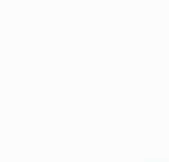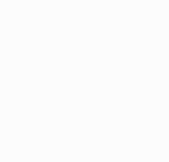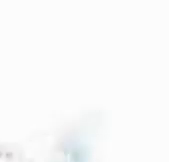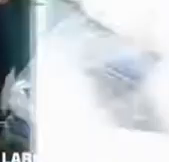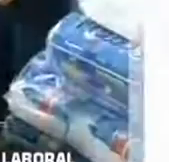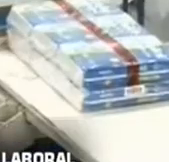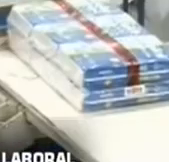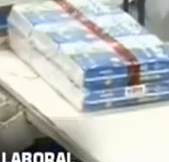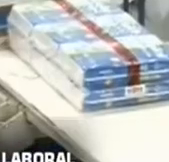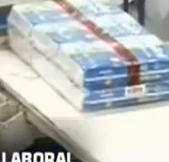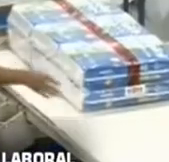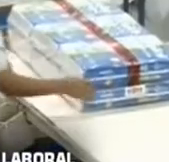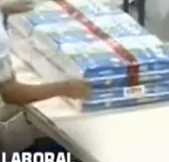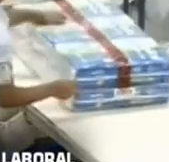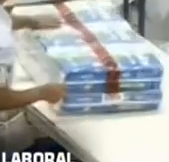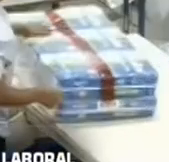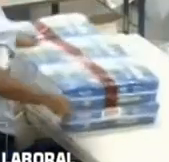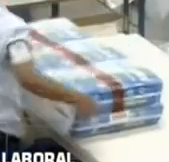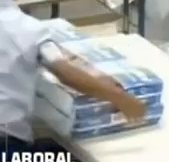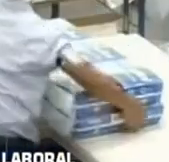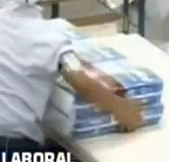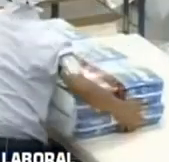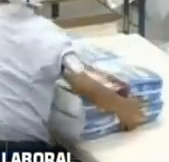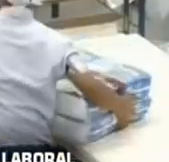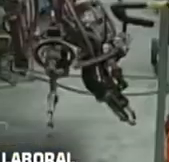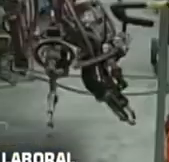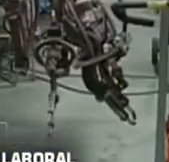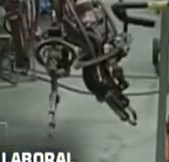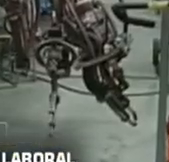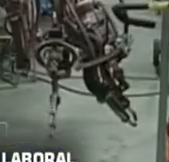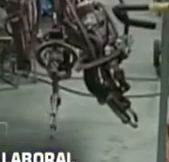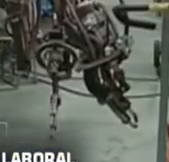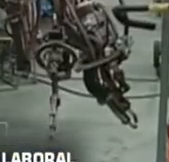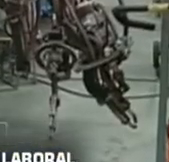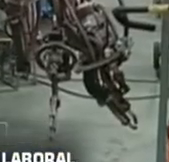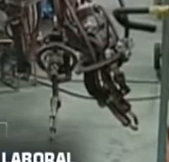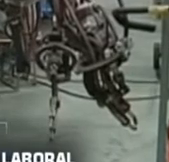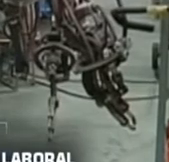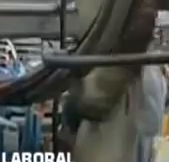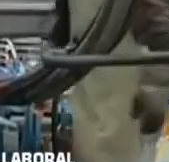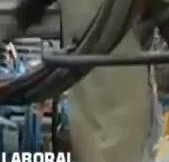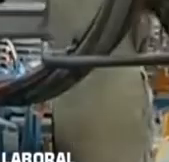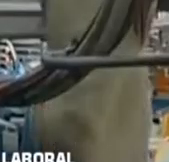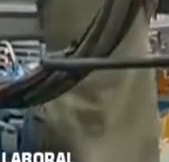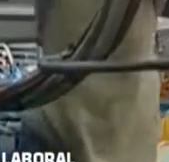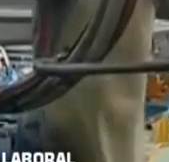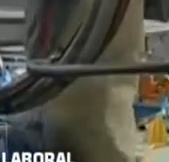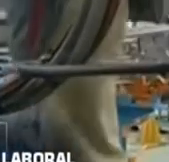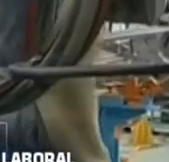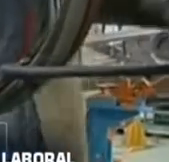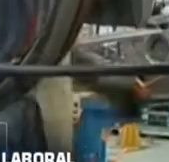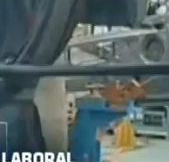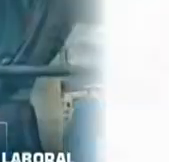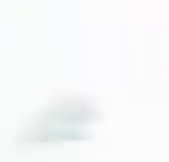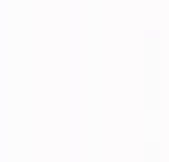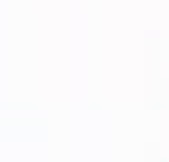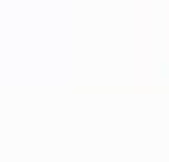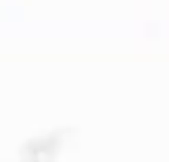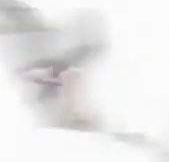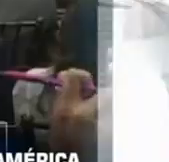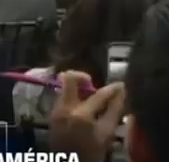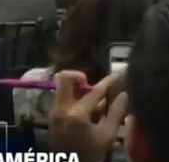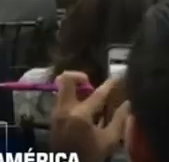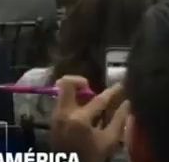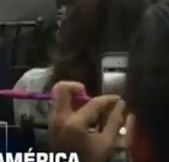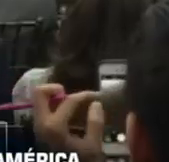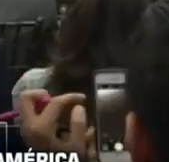país. Las prácticas preprofesionales ejercidas por estudiantes universitarios serán reconocidas como experiencia laboral. Y